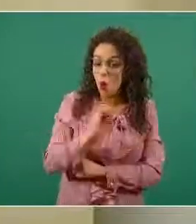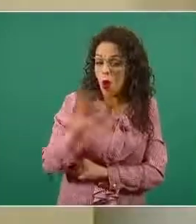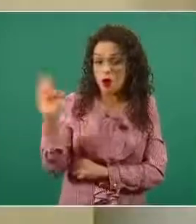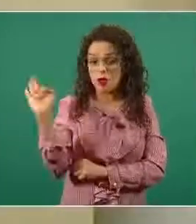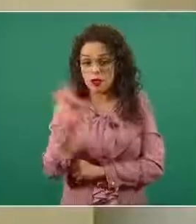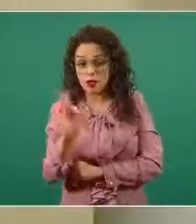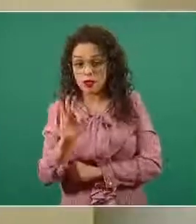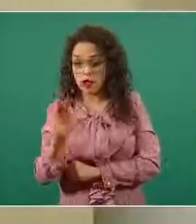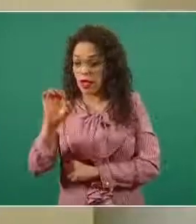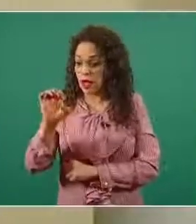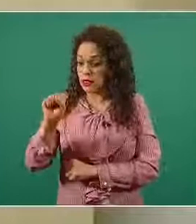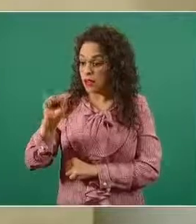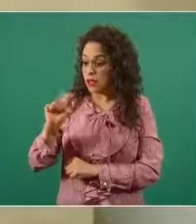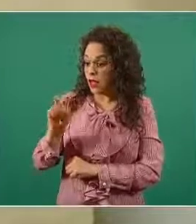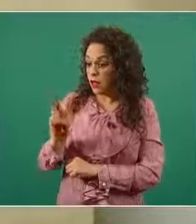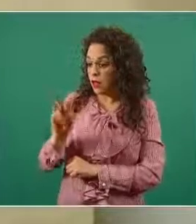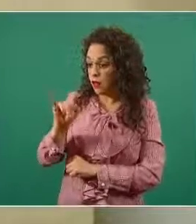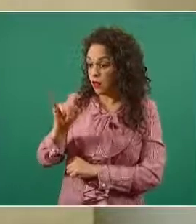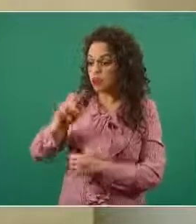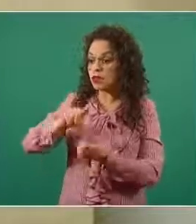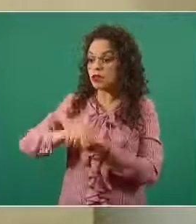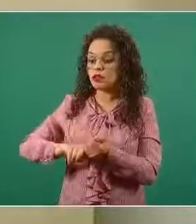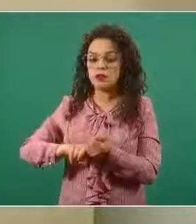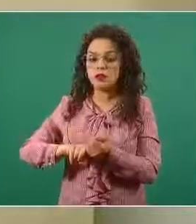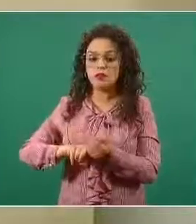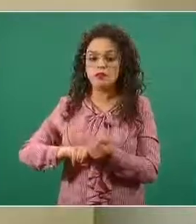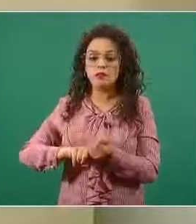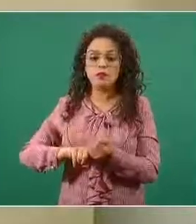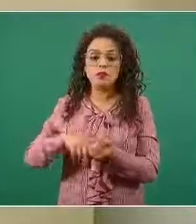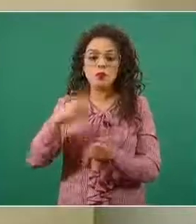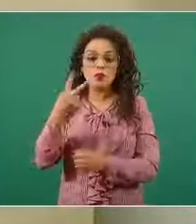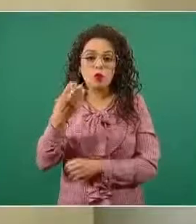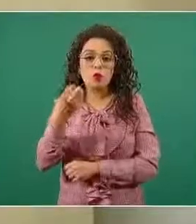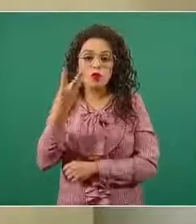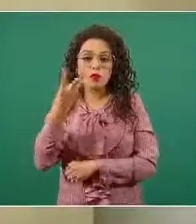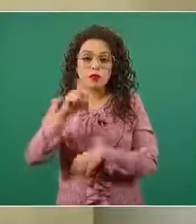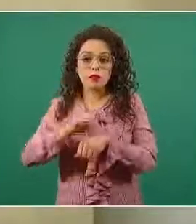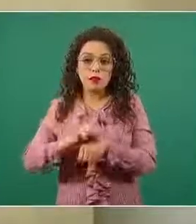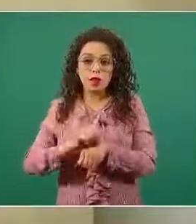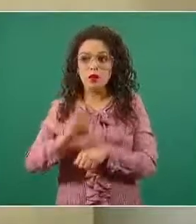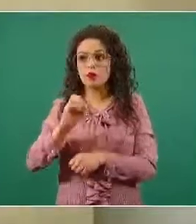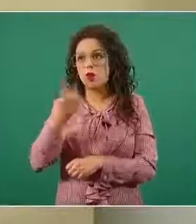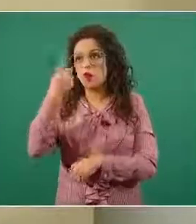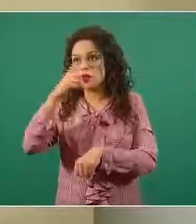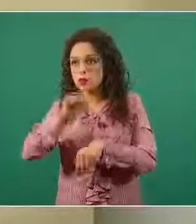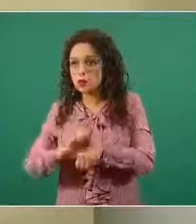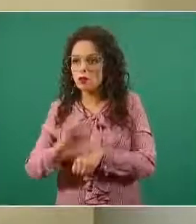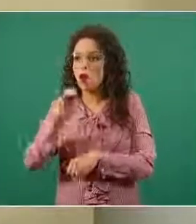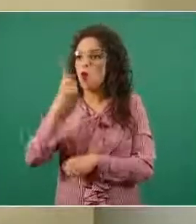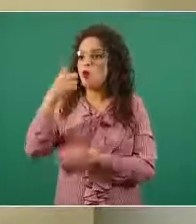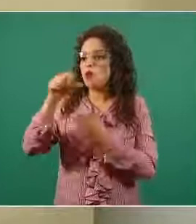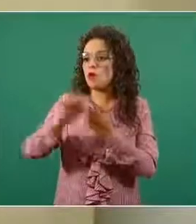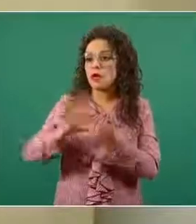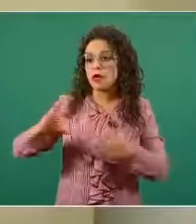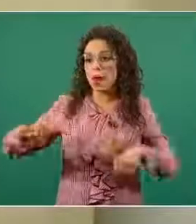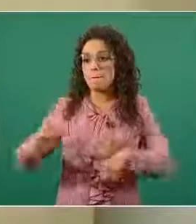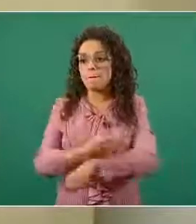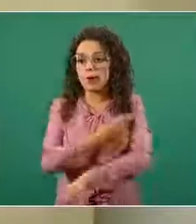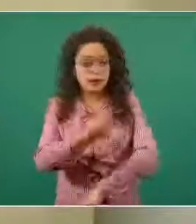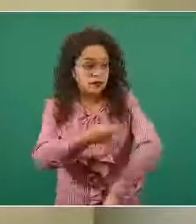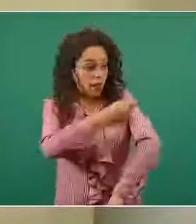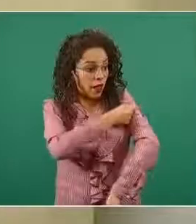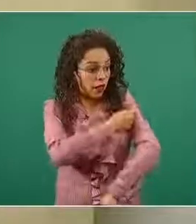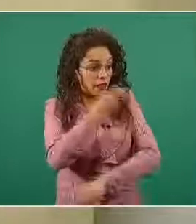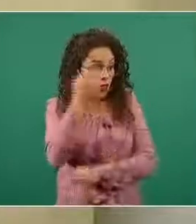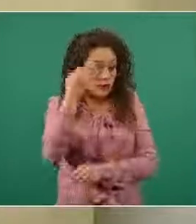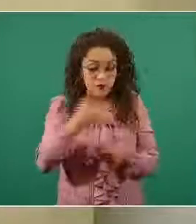ESAVI sería una posible reacción después de unos 2, 3 días, una semana, un mes? ¿Cuánto tiempo se